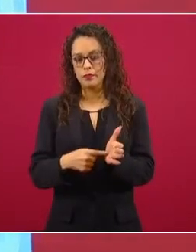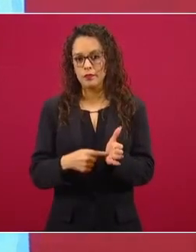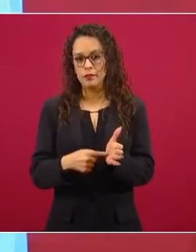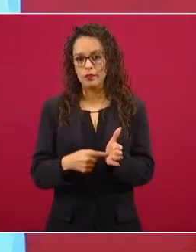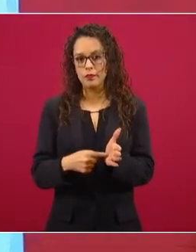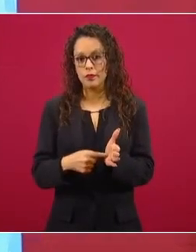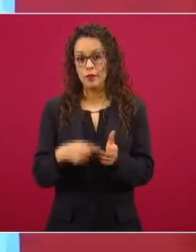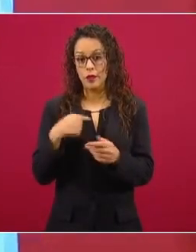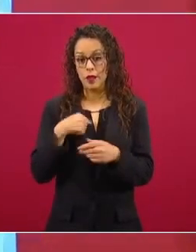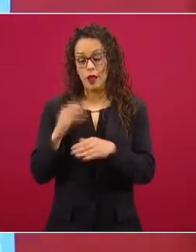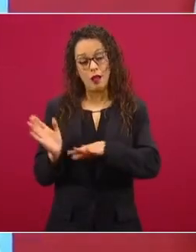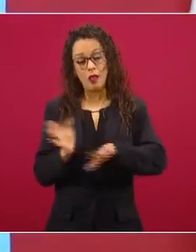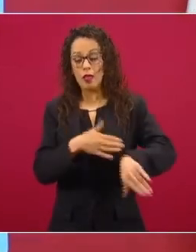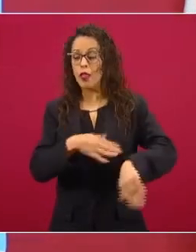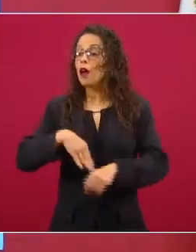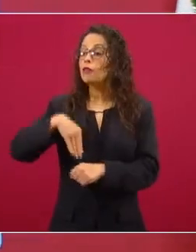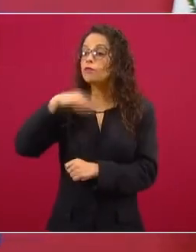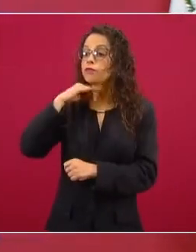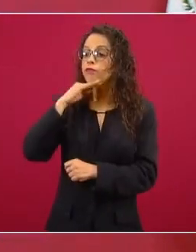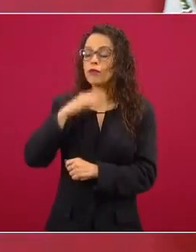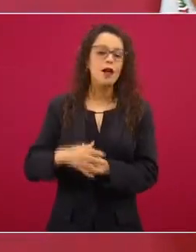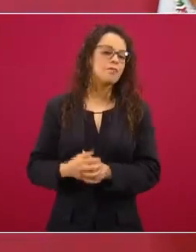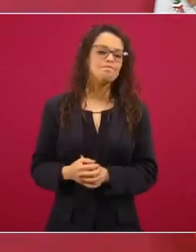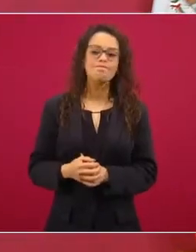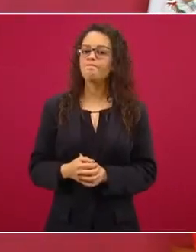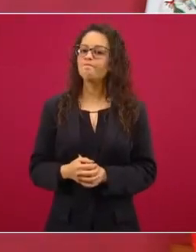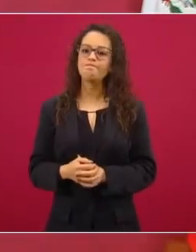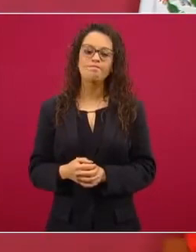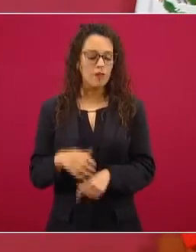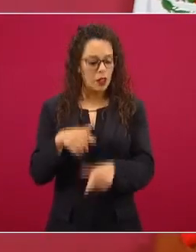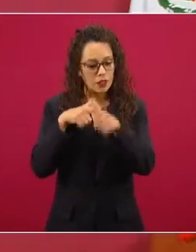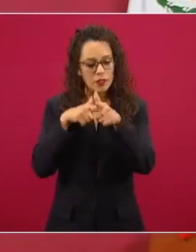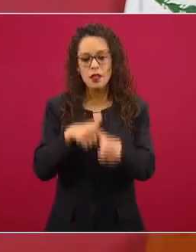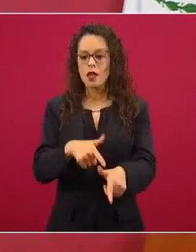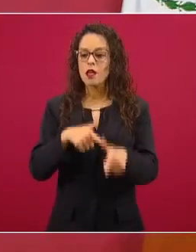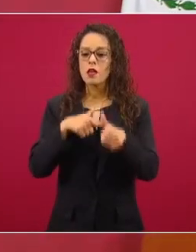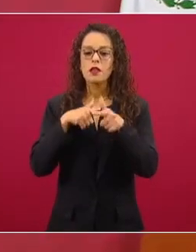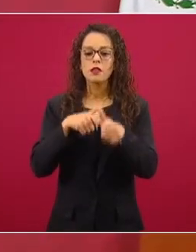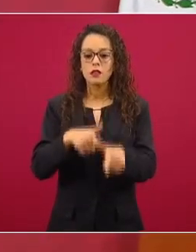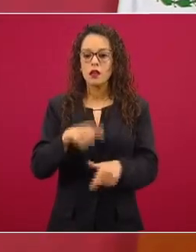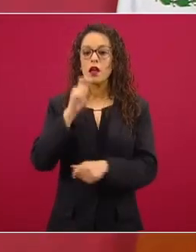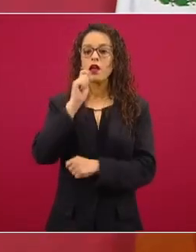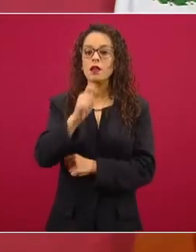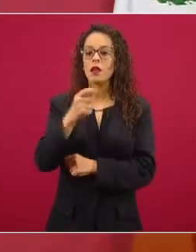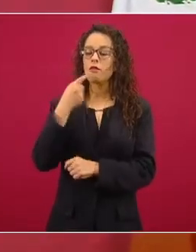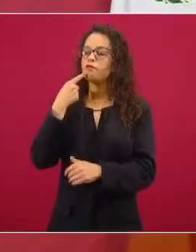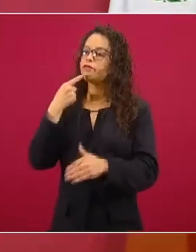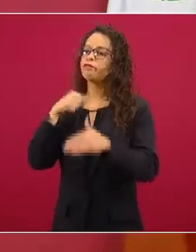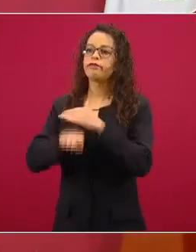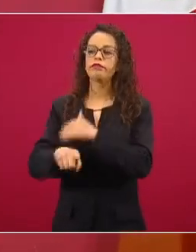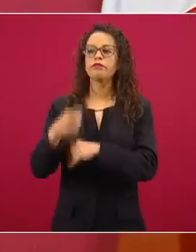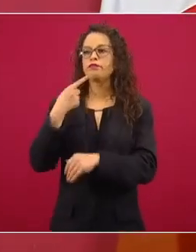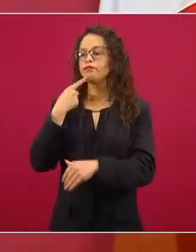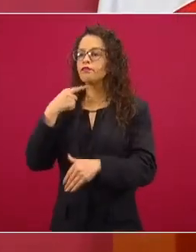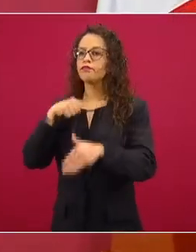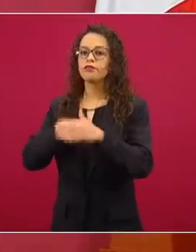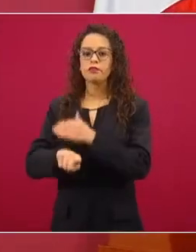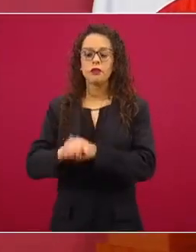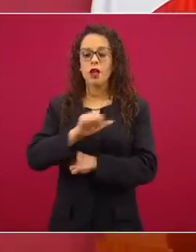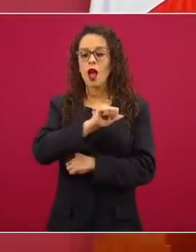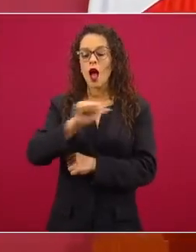renglón y vamos a estar presentando denuncias en todo lo que sea evasión,